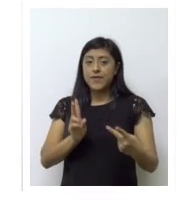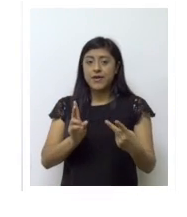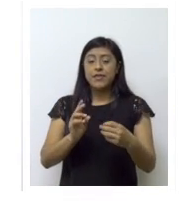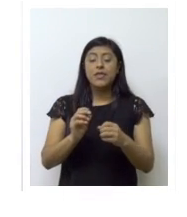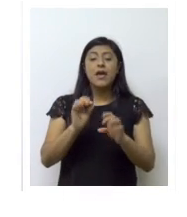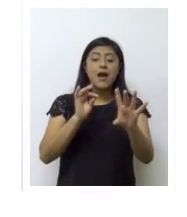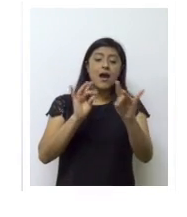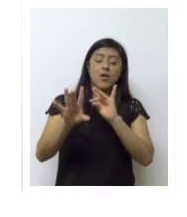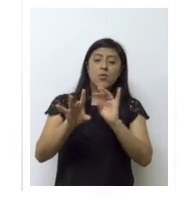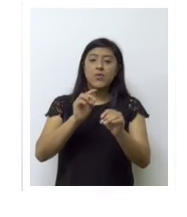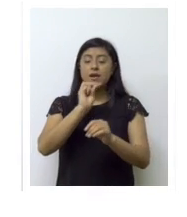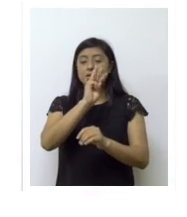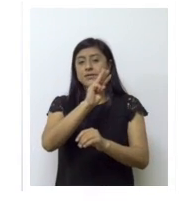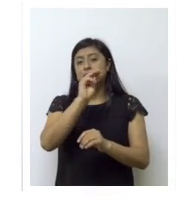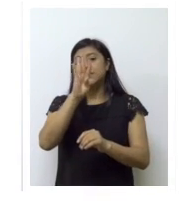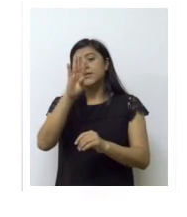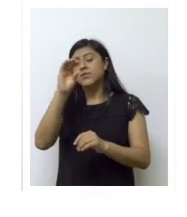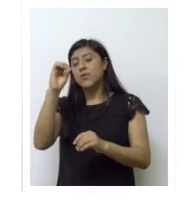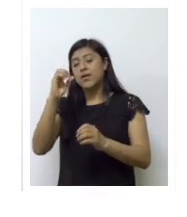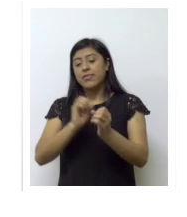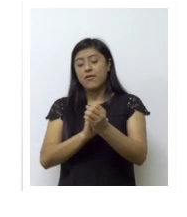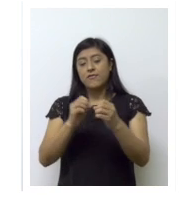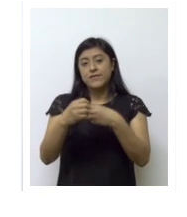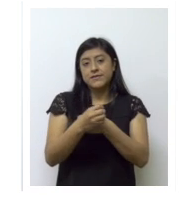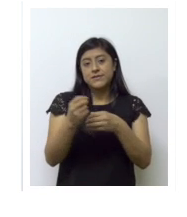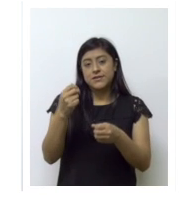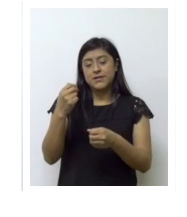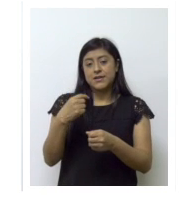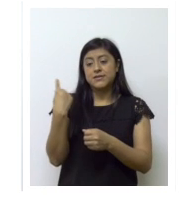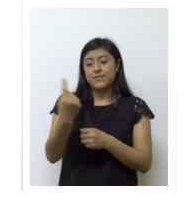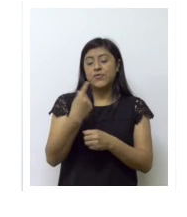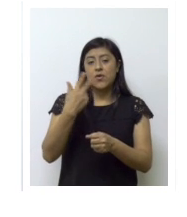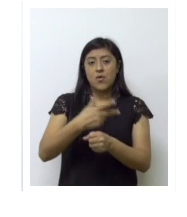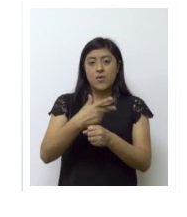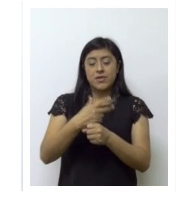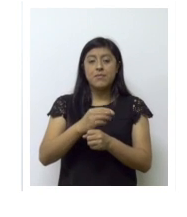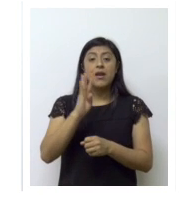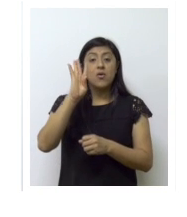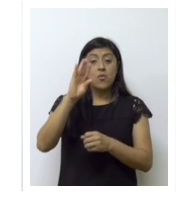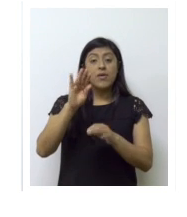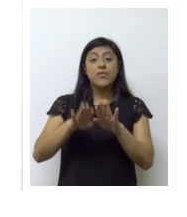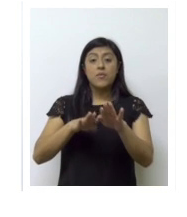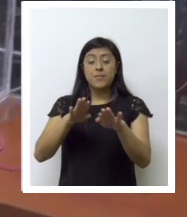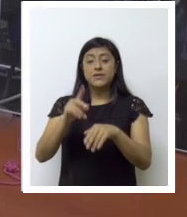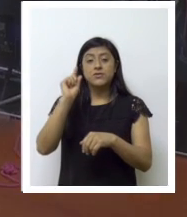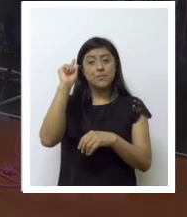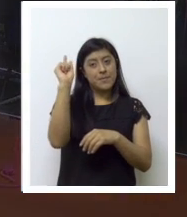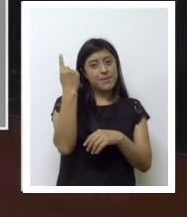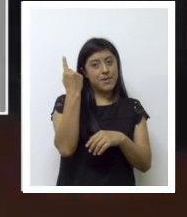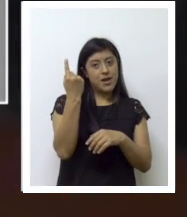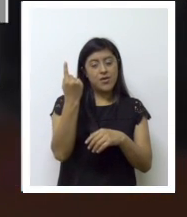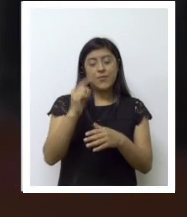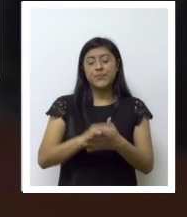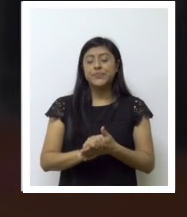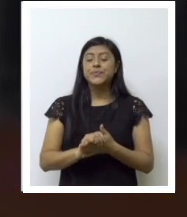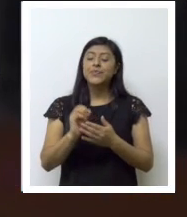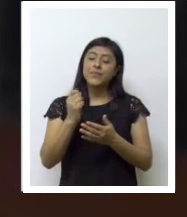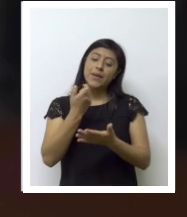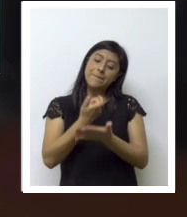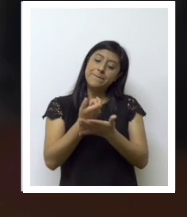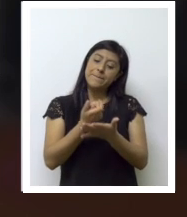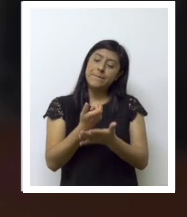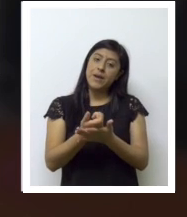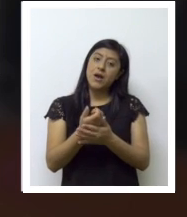340 oficinas registrales de RENAP a nivel nacional, siguiendo cuatro sencillos pasos. 1. Realizar el